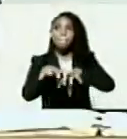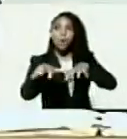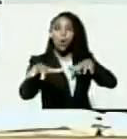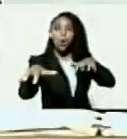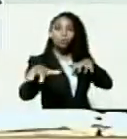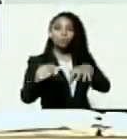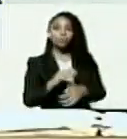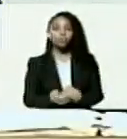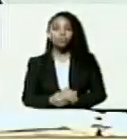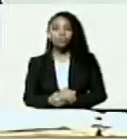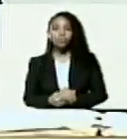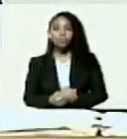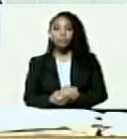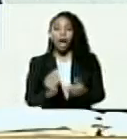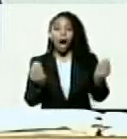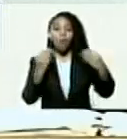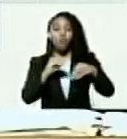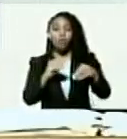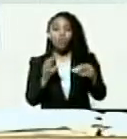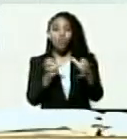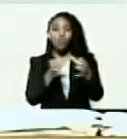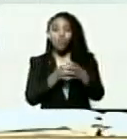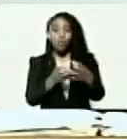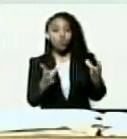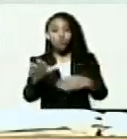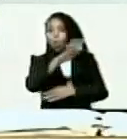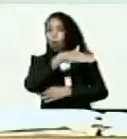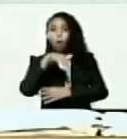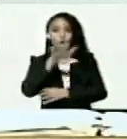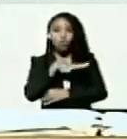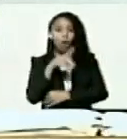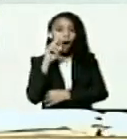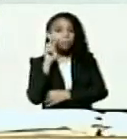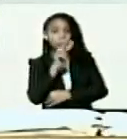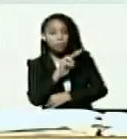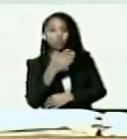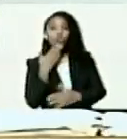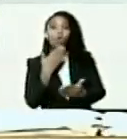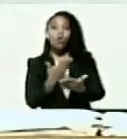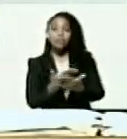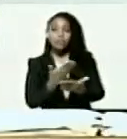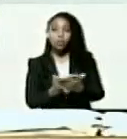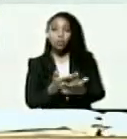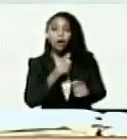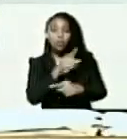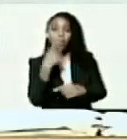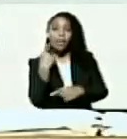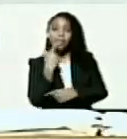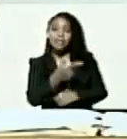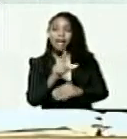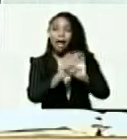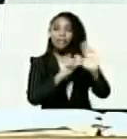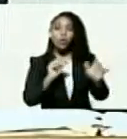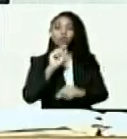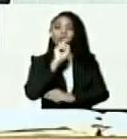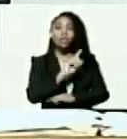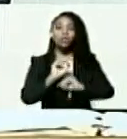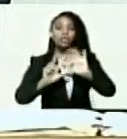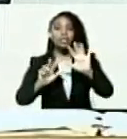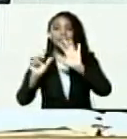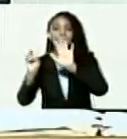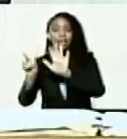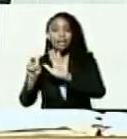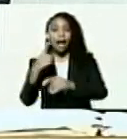Se aprueba por unanimidad en vista de que esta solicitud, según lo que reza el artículo 187,